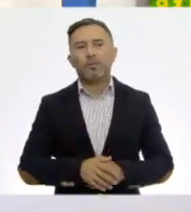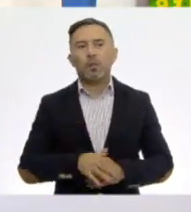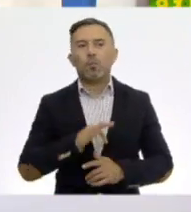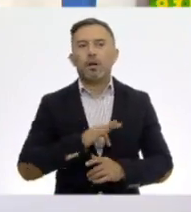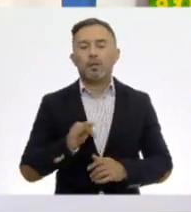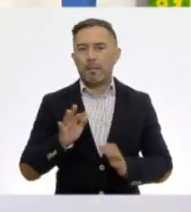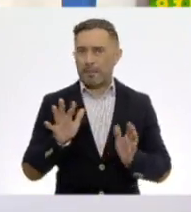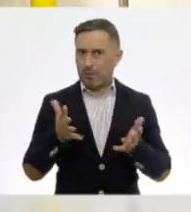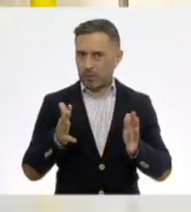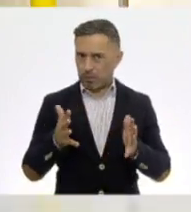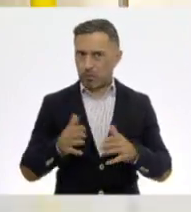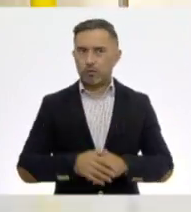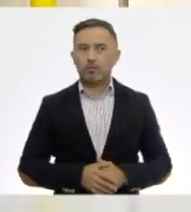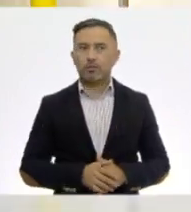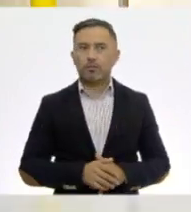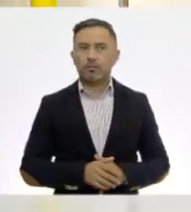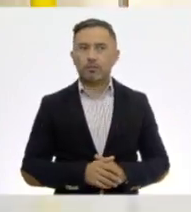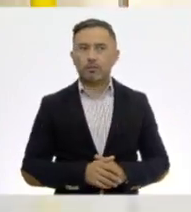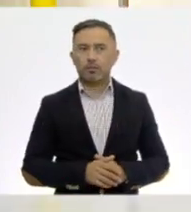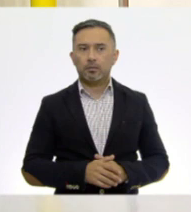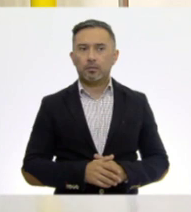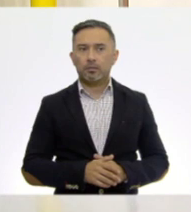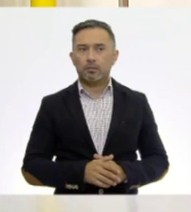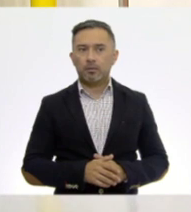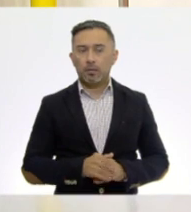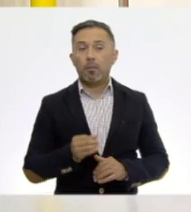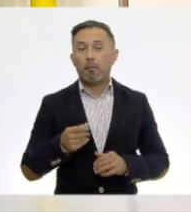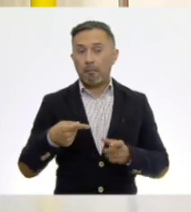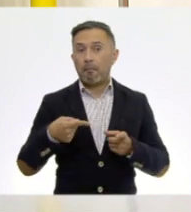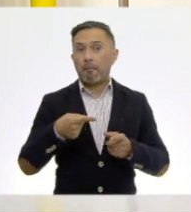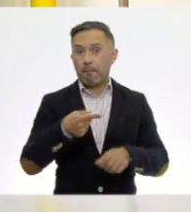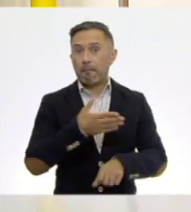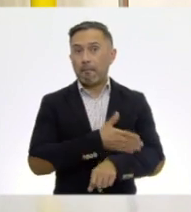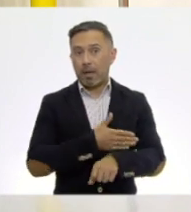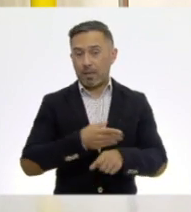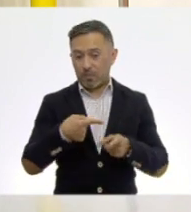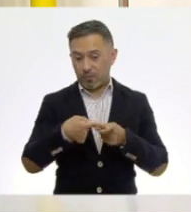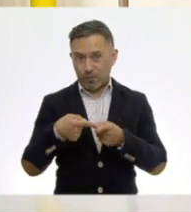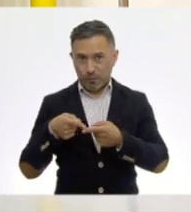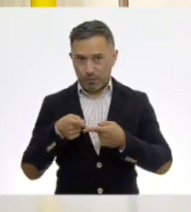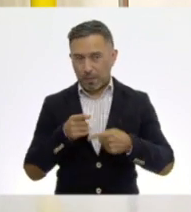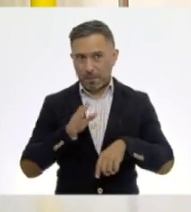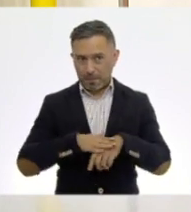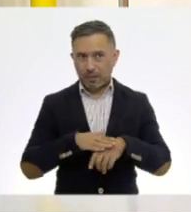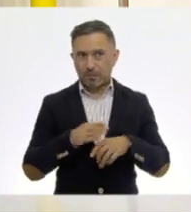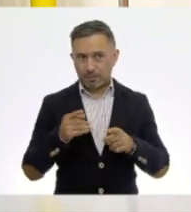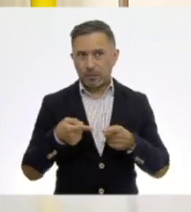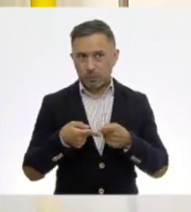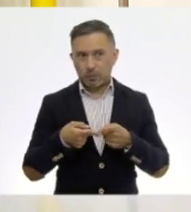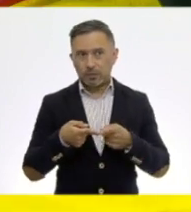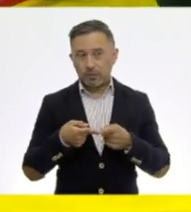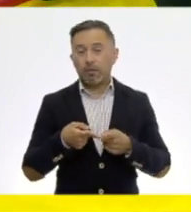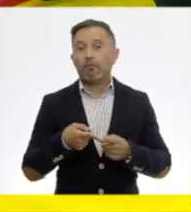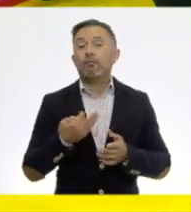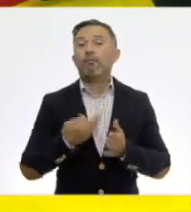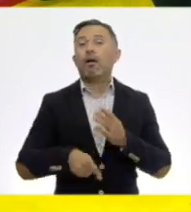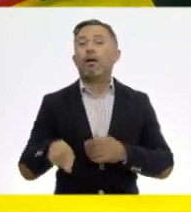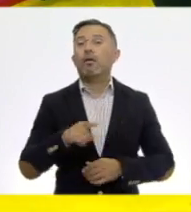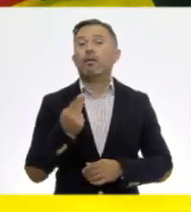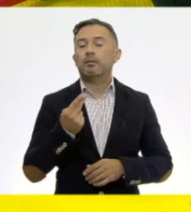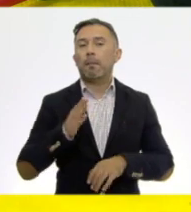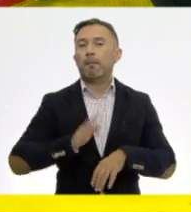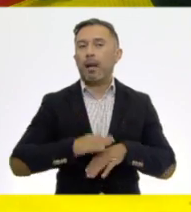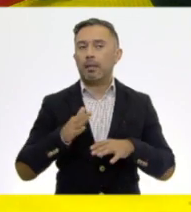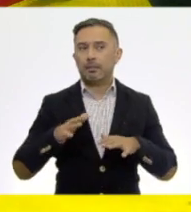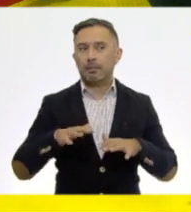o menos. Obviamente con palitos más pequeños pesa menos. Y entonces necesitamos menos